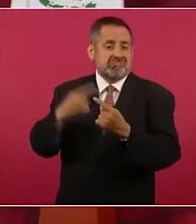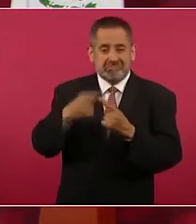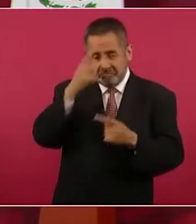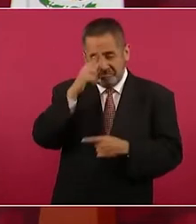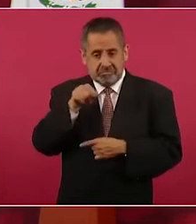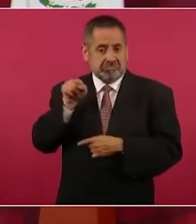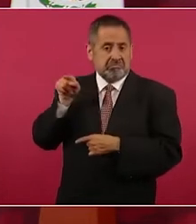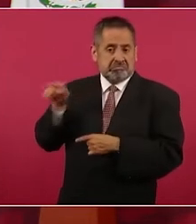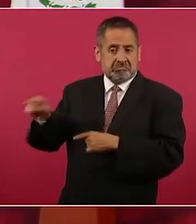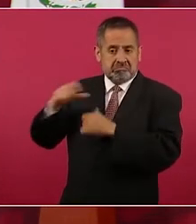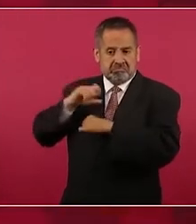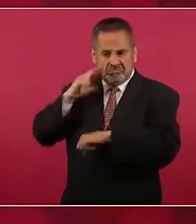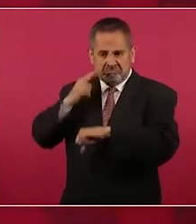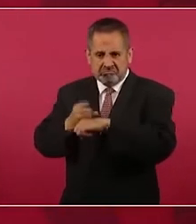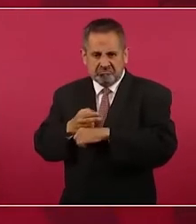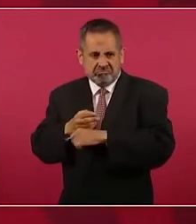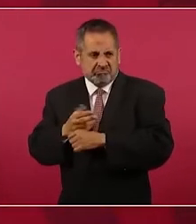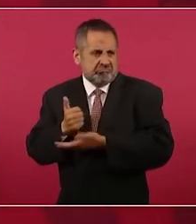para los pobres.